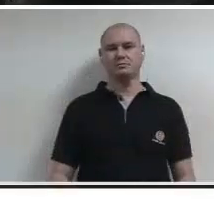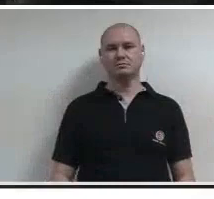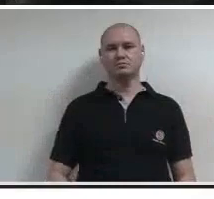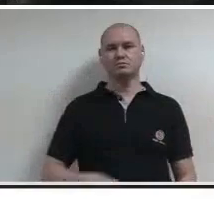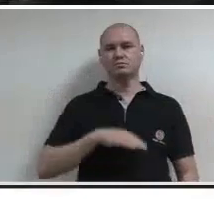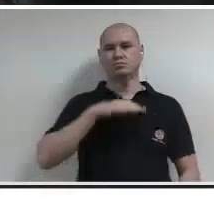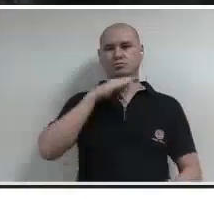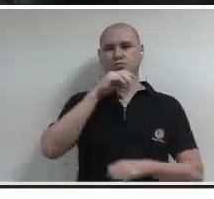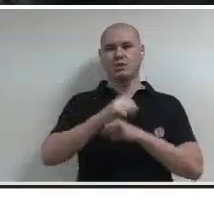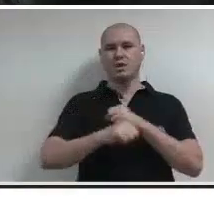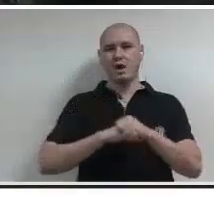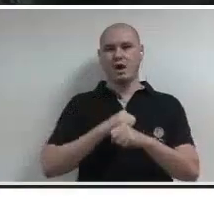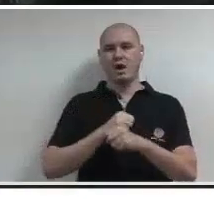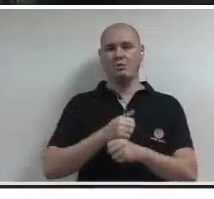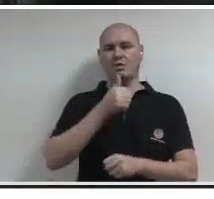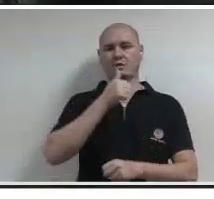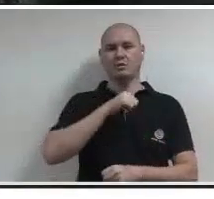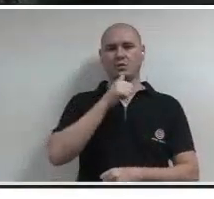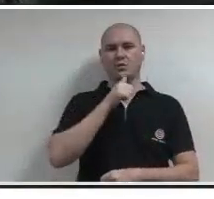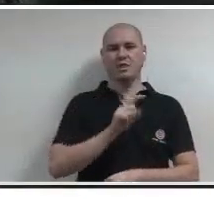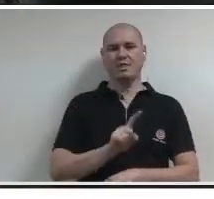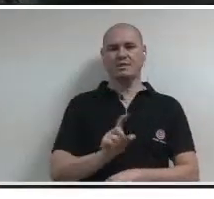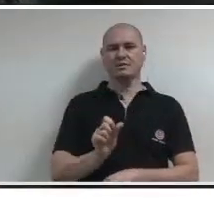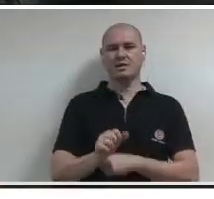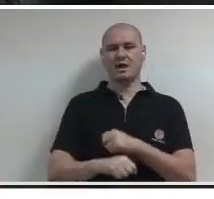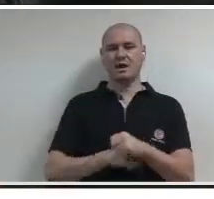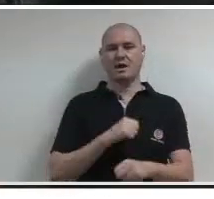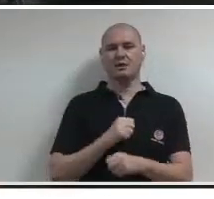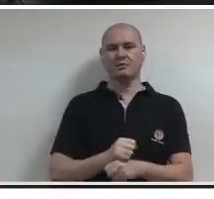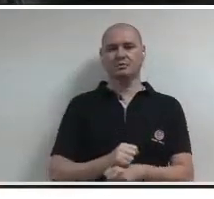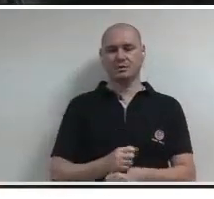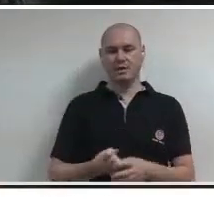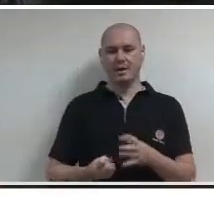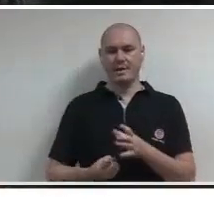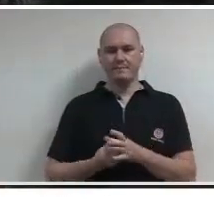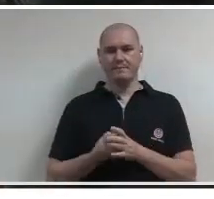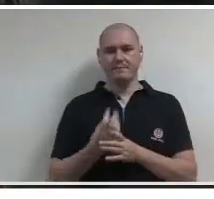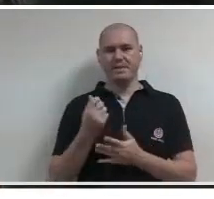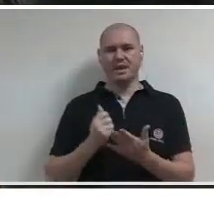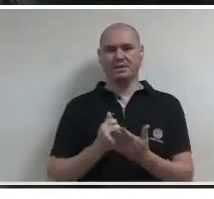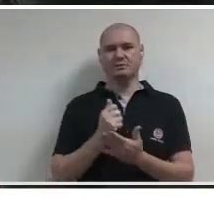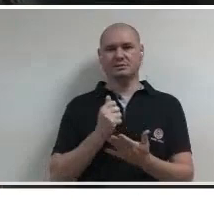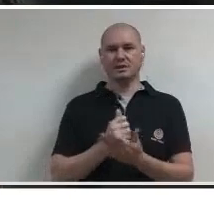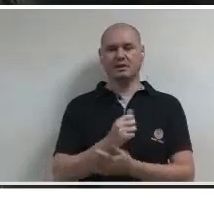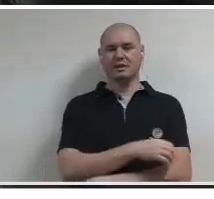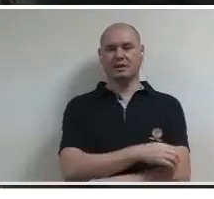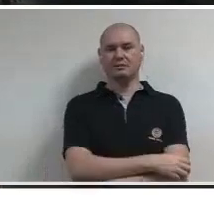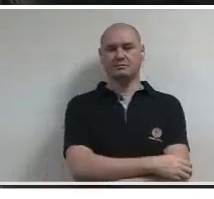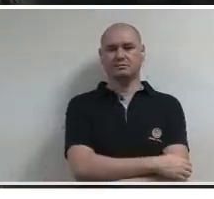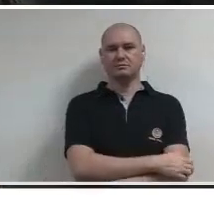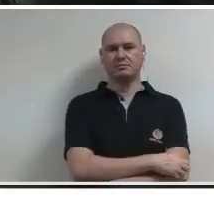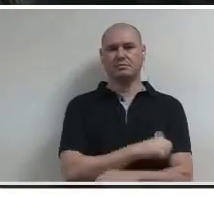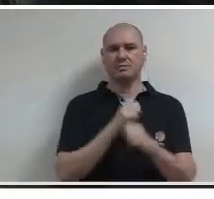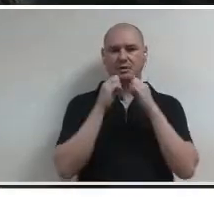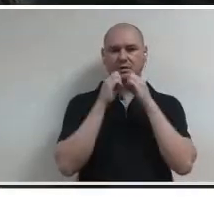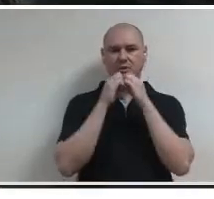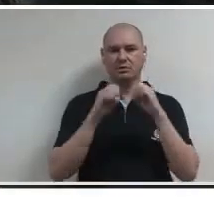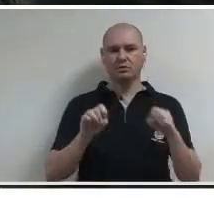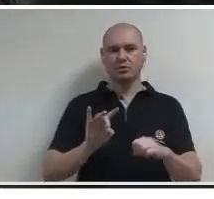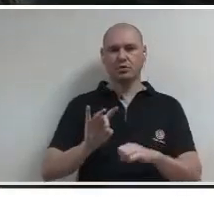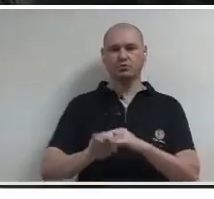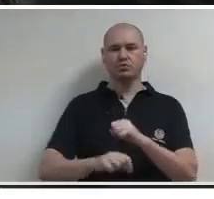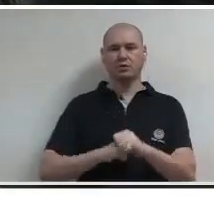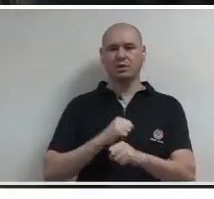Cuina defensora pública. Y eso dice año modo de cargo PAP. Coña por un asistente.